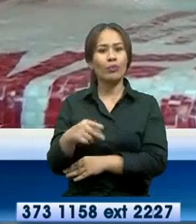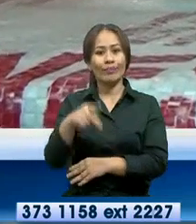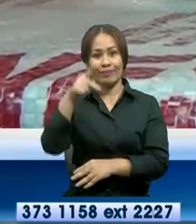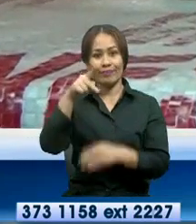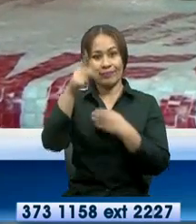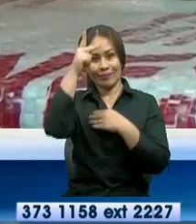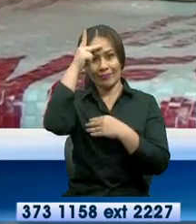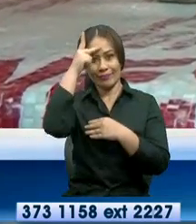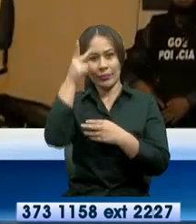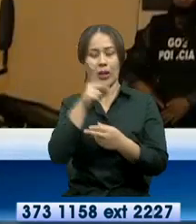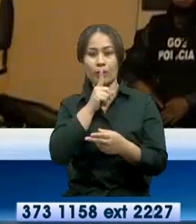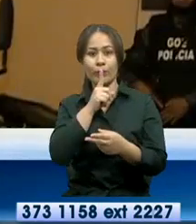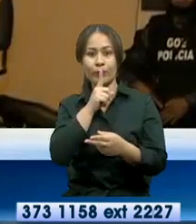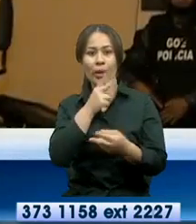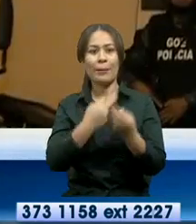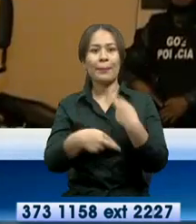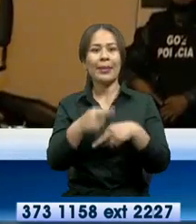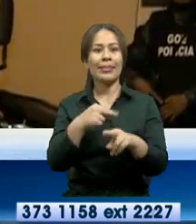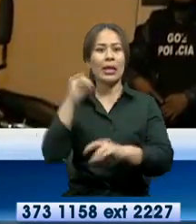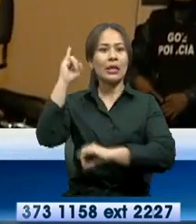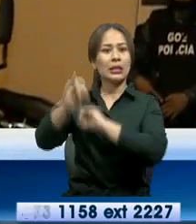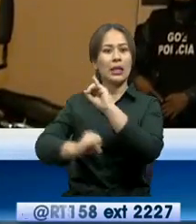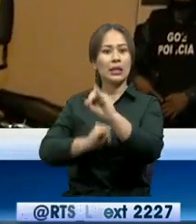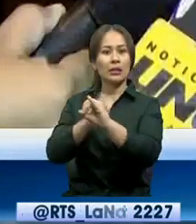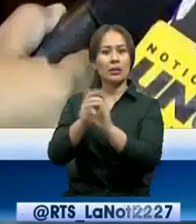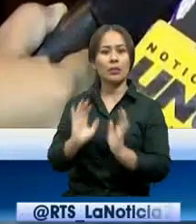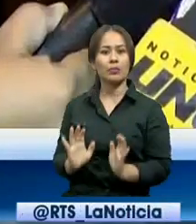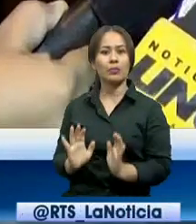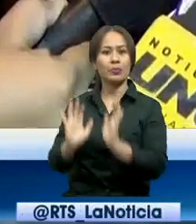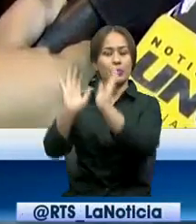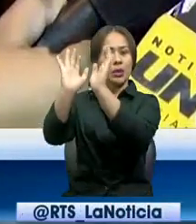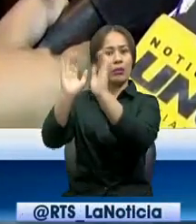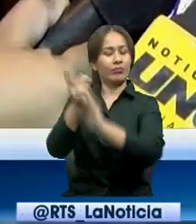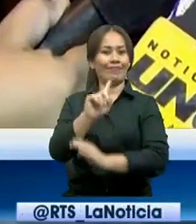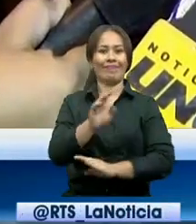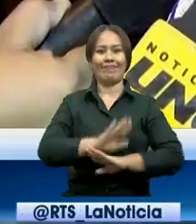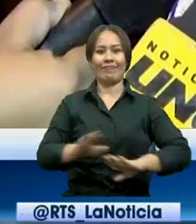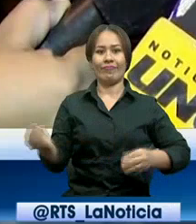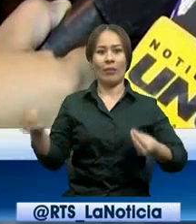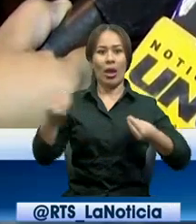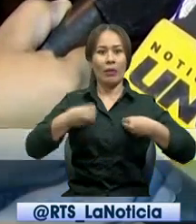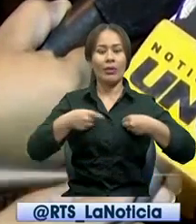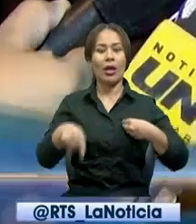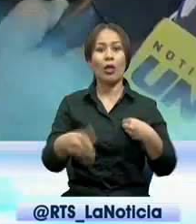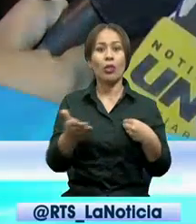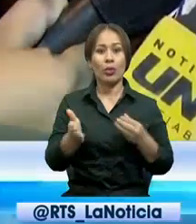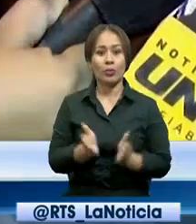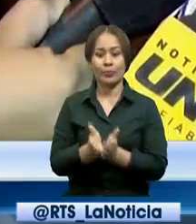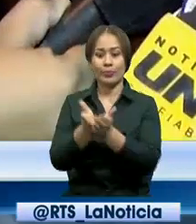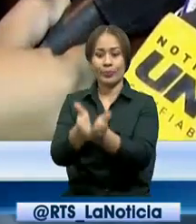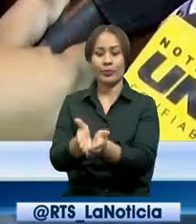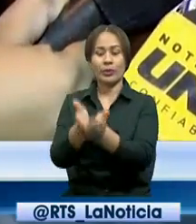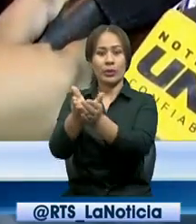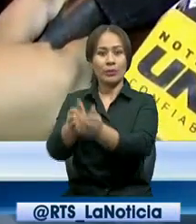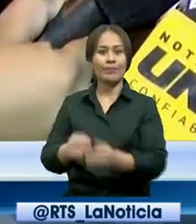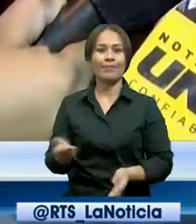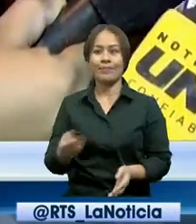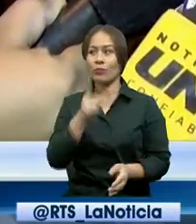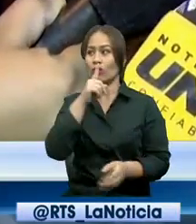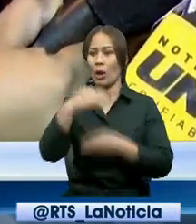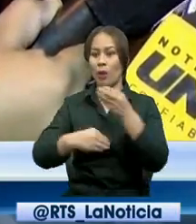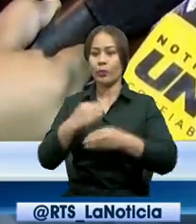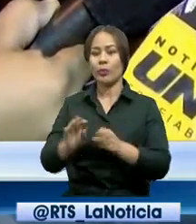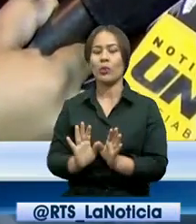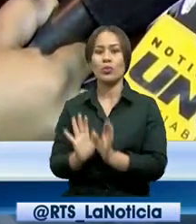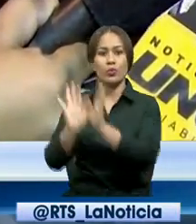tenía como destino final el mercado internacional. Este alcaloide estaba dispuesto para salir en lanchas rápidas, conocidas como GoFast,